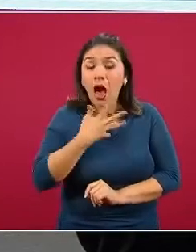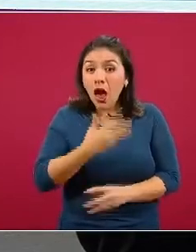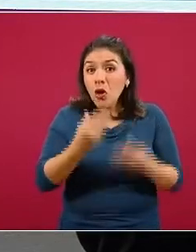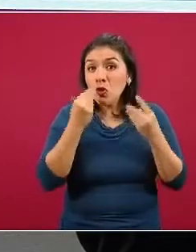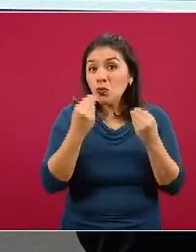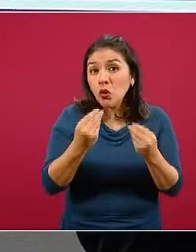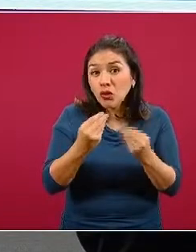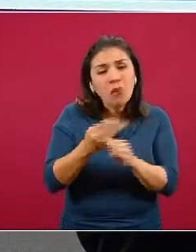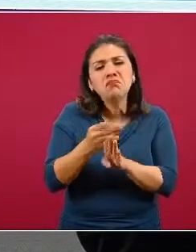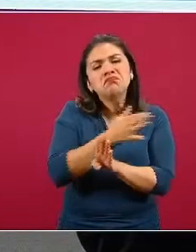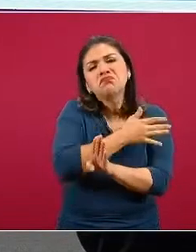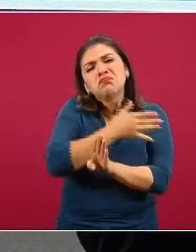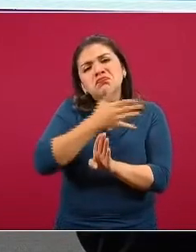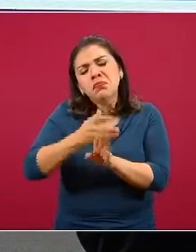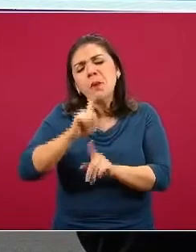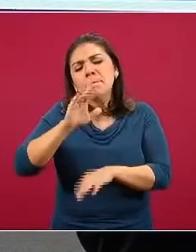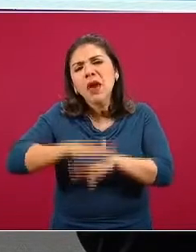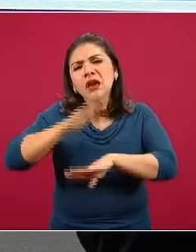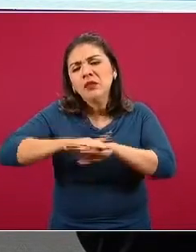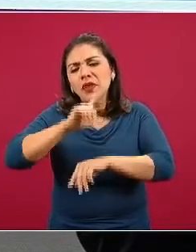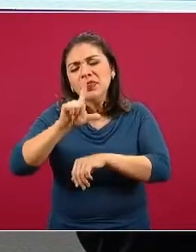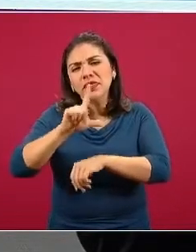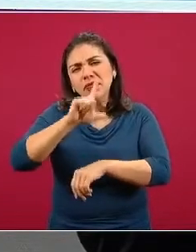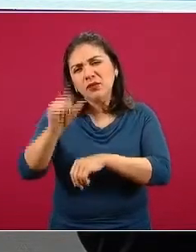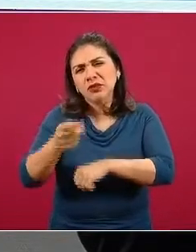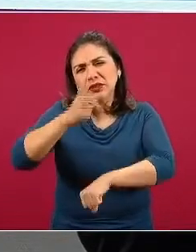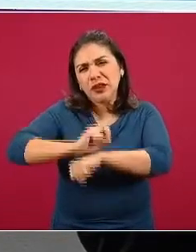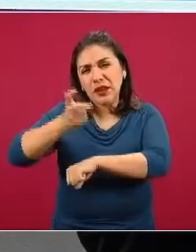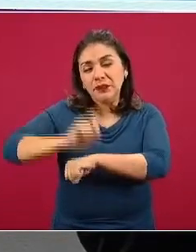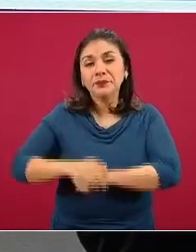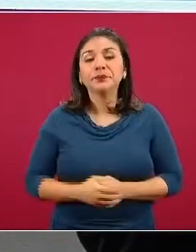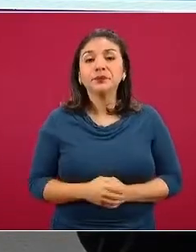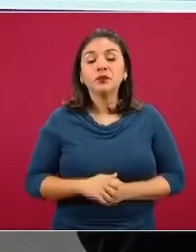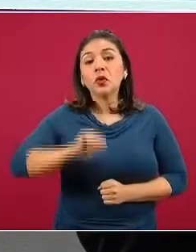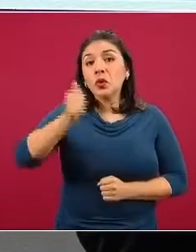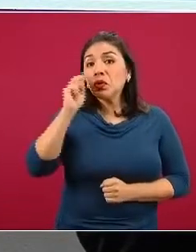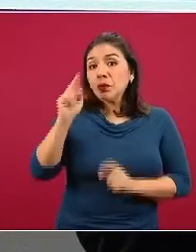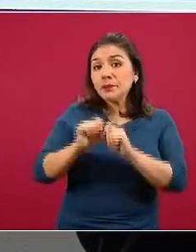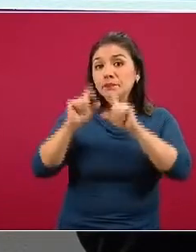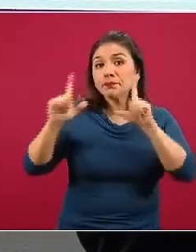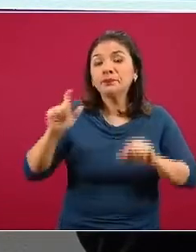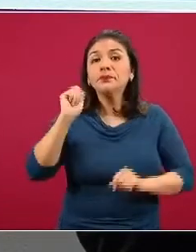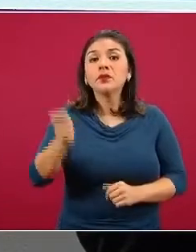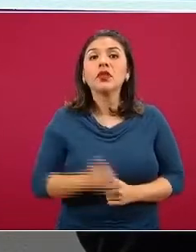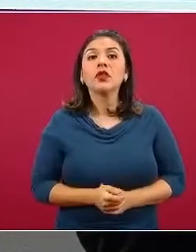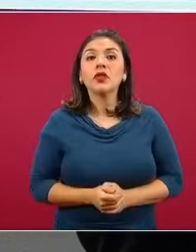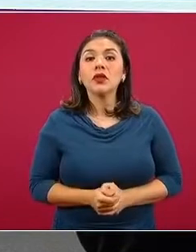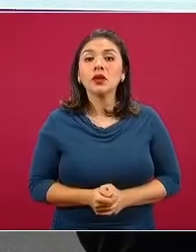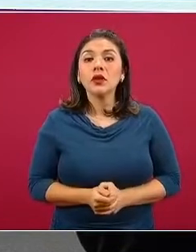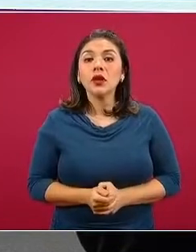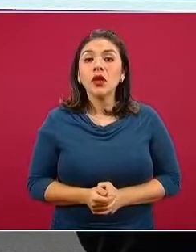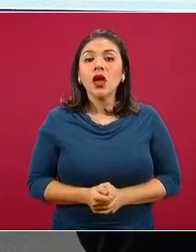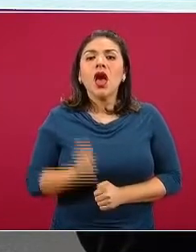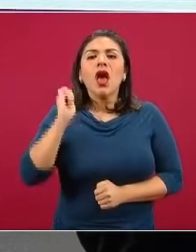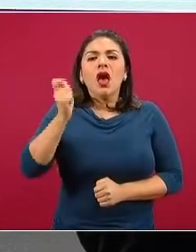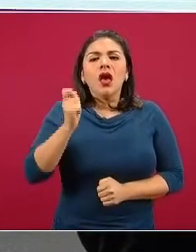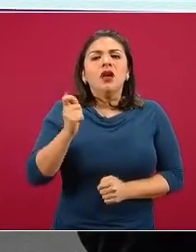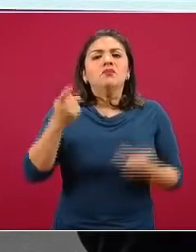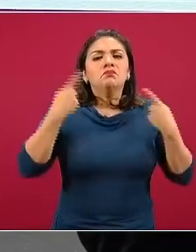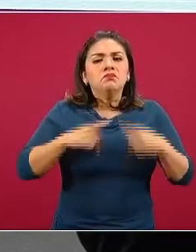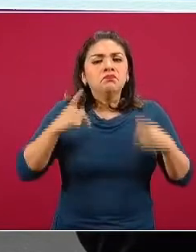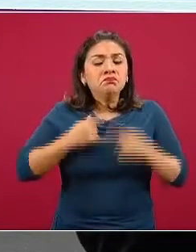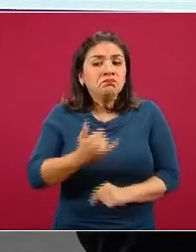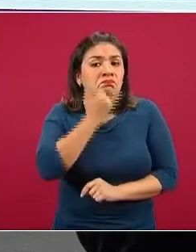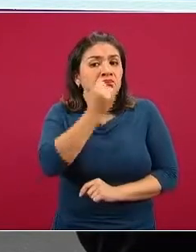días siguientes. Si vemos la siguiente diapositiva, aquí presentamos los casos estimados